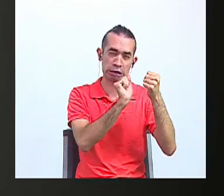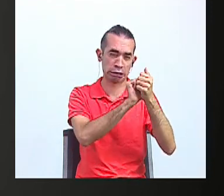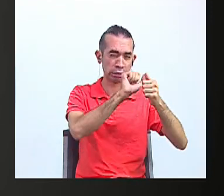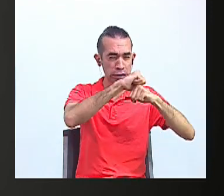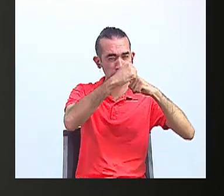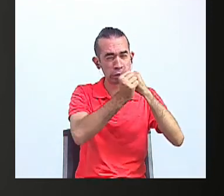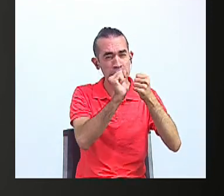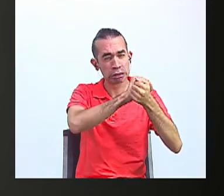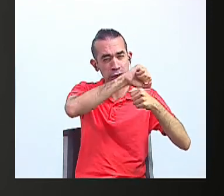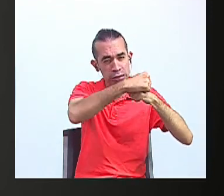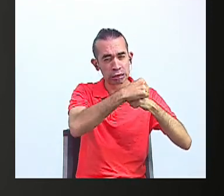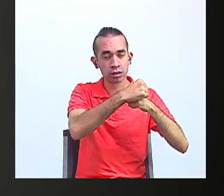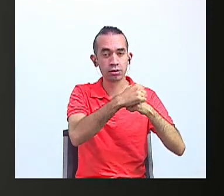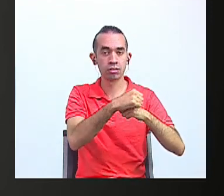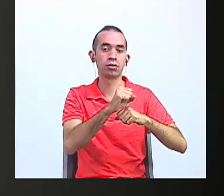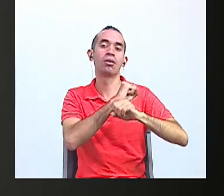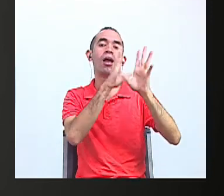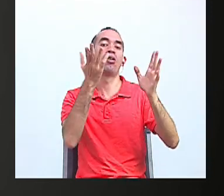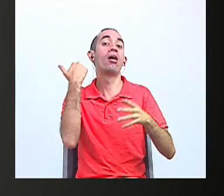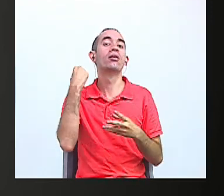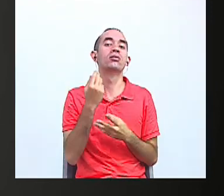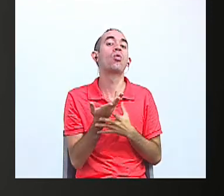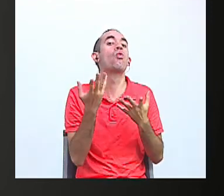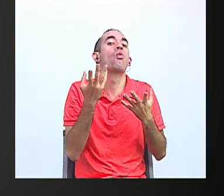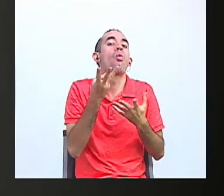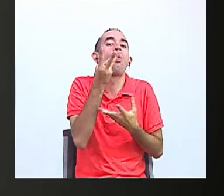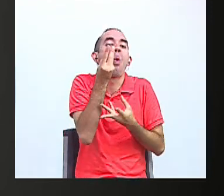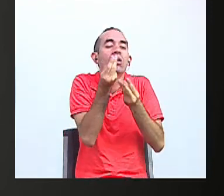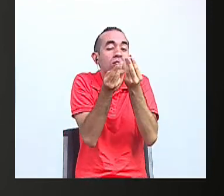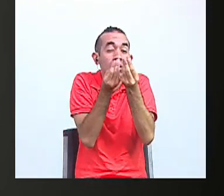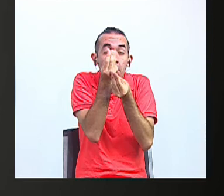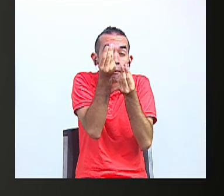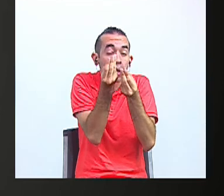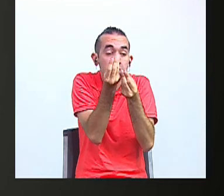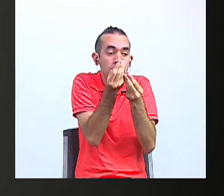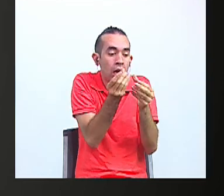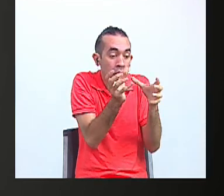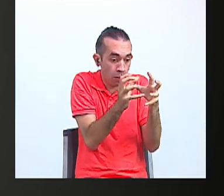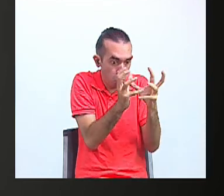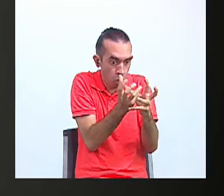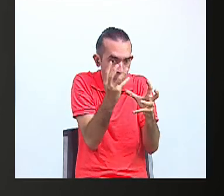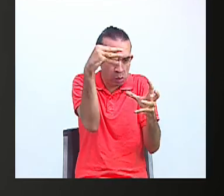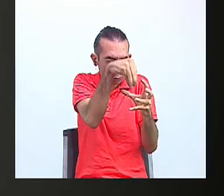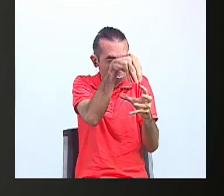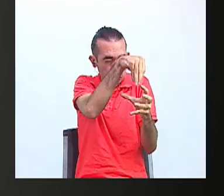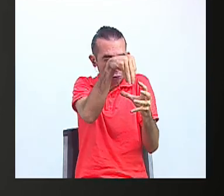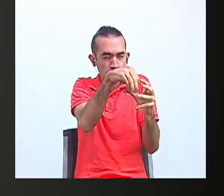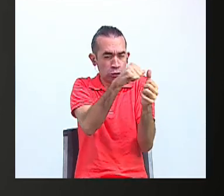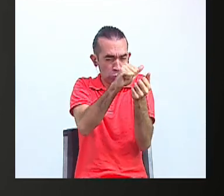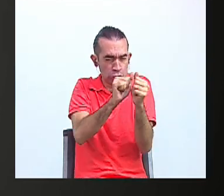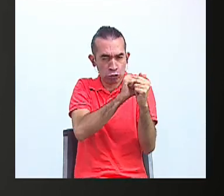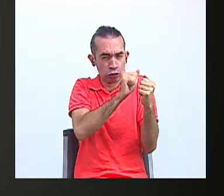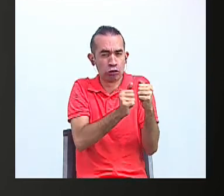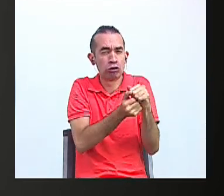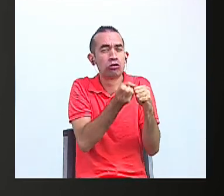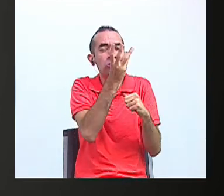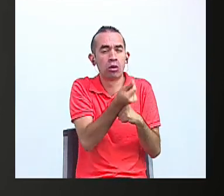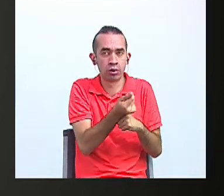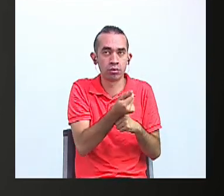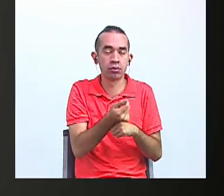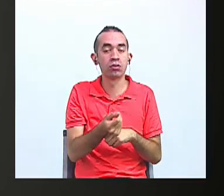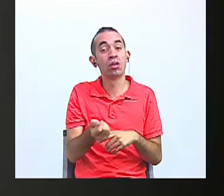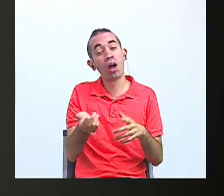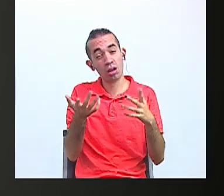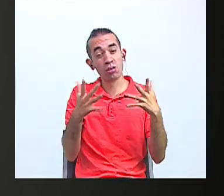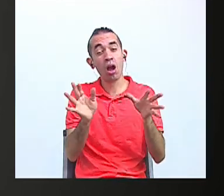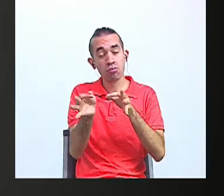vimos antes, es la cantidad de masa por unidad de volumen. Entonces, ¿en cuál les había